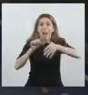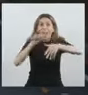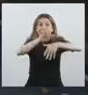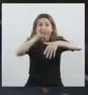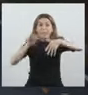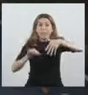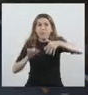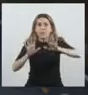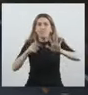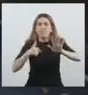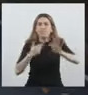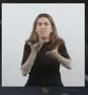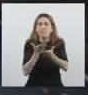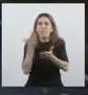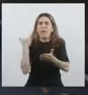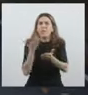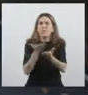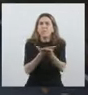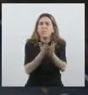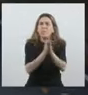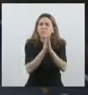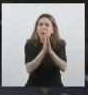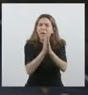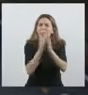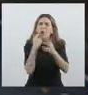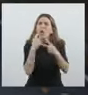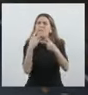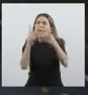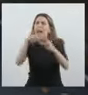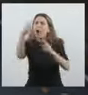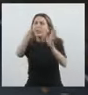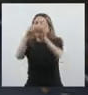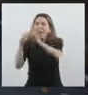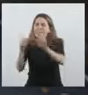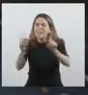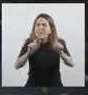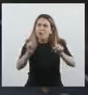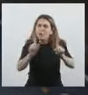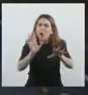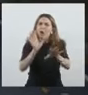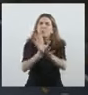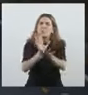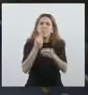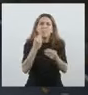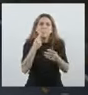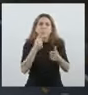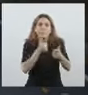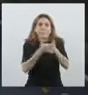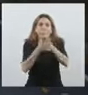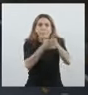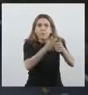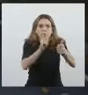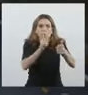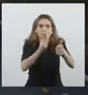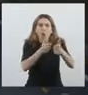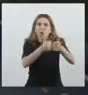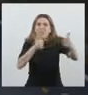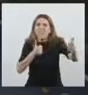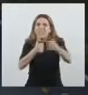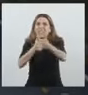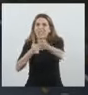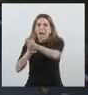nos preserváramos, evitando viajes al exterior, eludiendo el contacto estrecho entre nosotros y profundizando